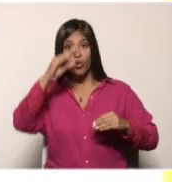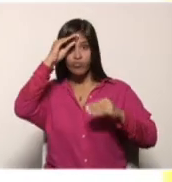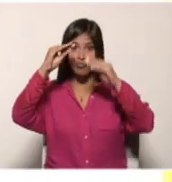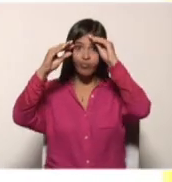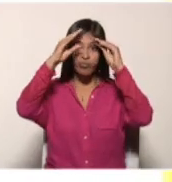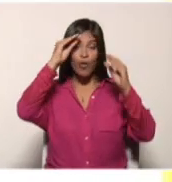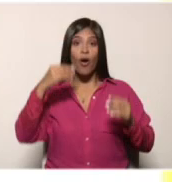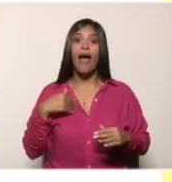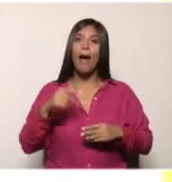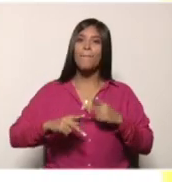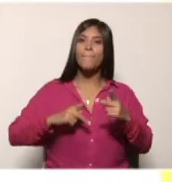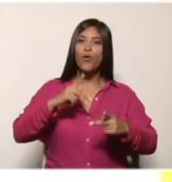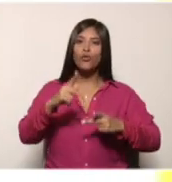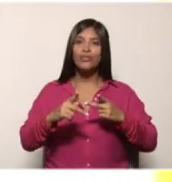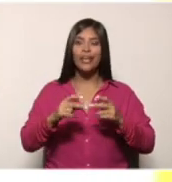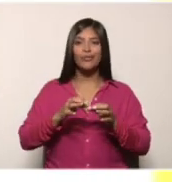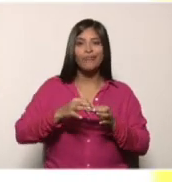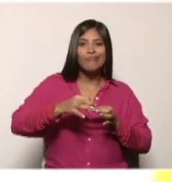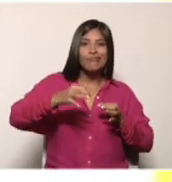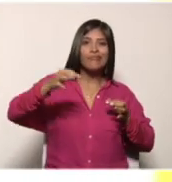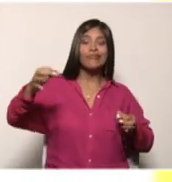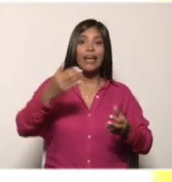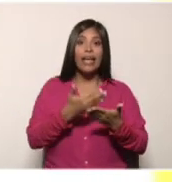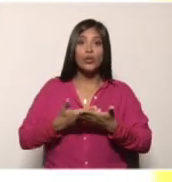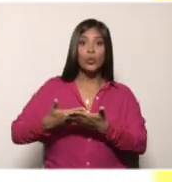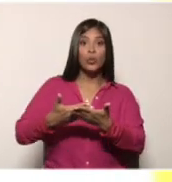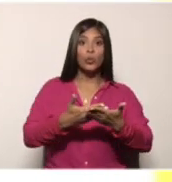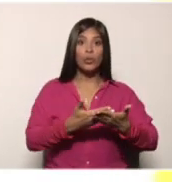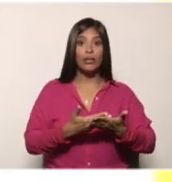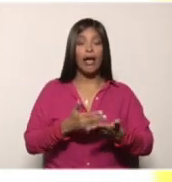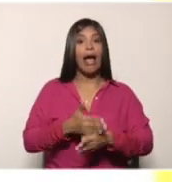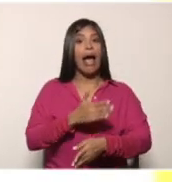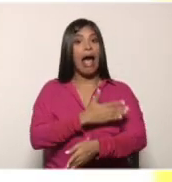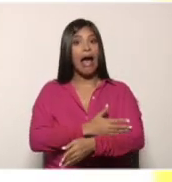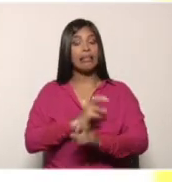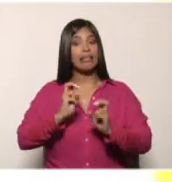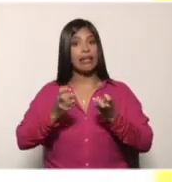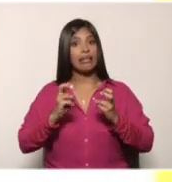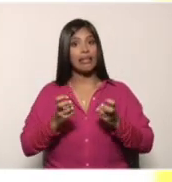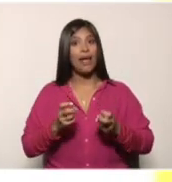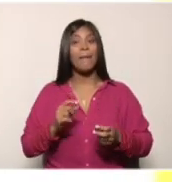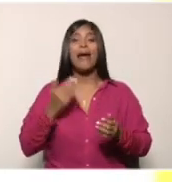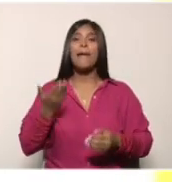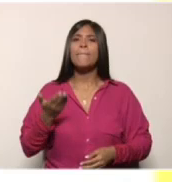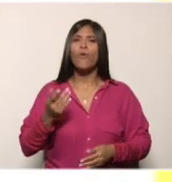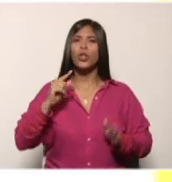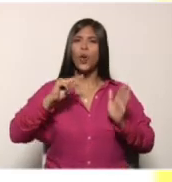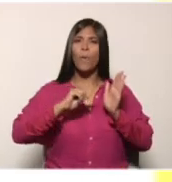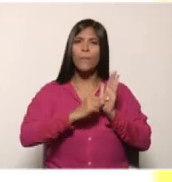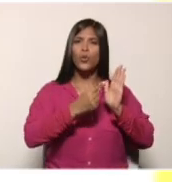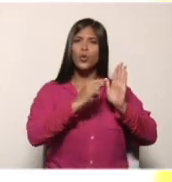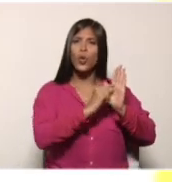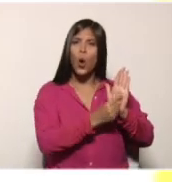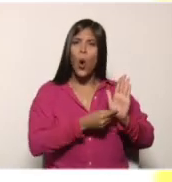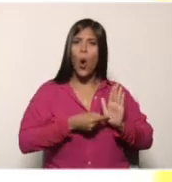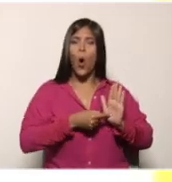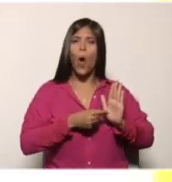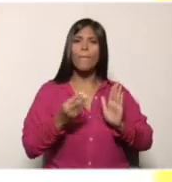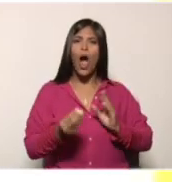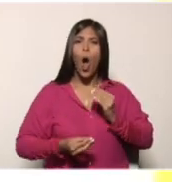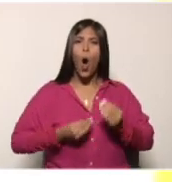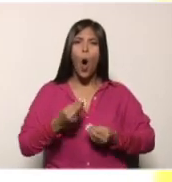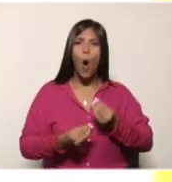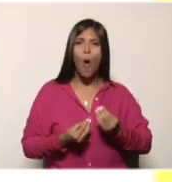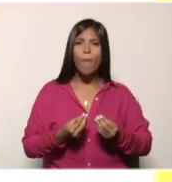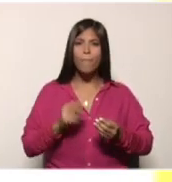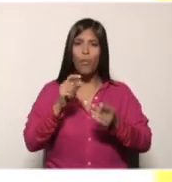este proceso de orientación a distancia. Hoy haremos un repaso por temas que ya hemos tocado antes, la importancia de los signos de puntuación, su utilización, así que muy